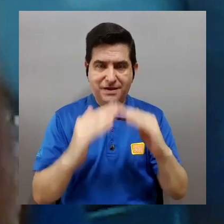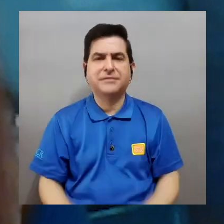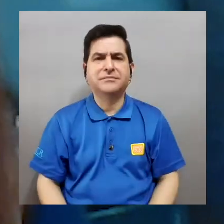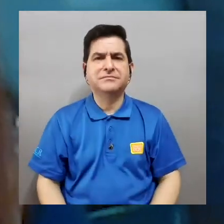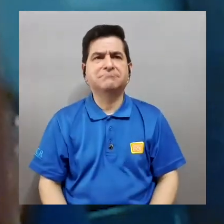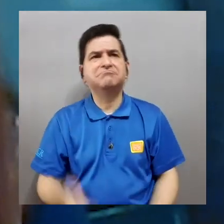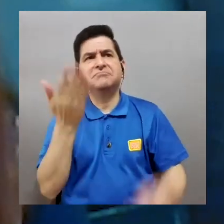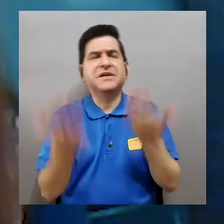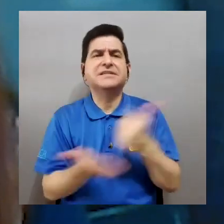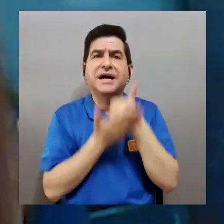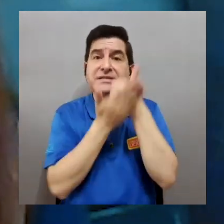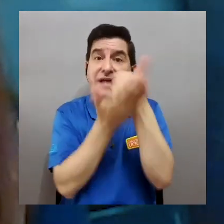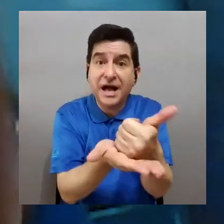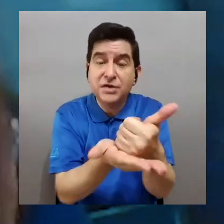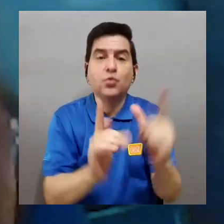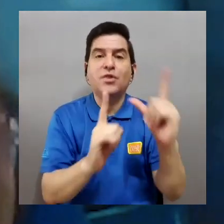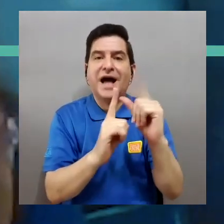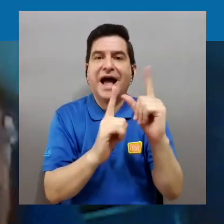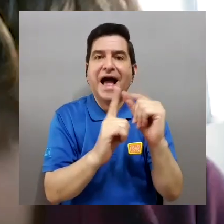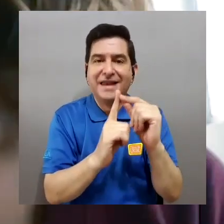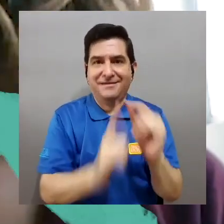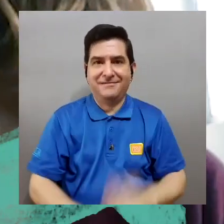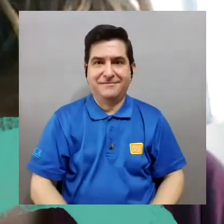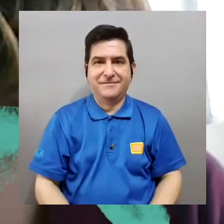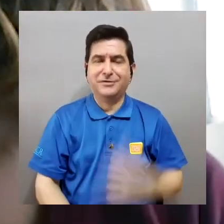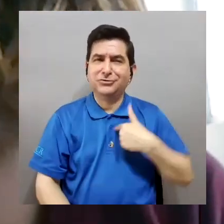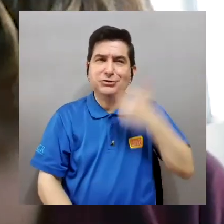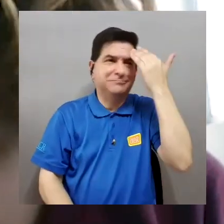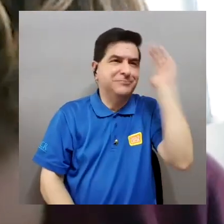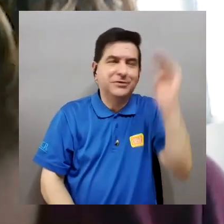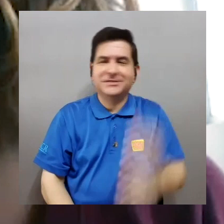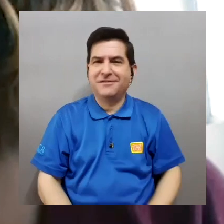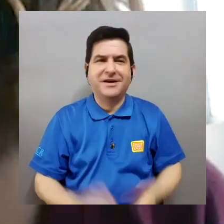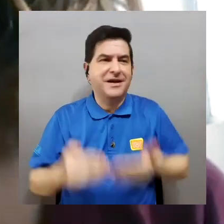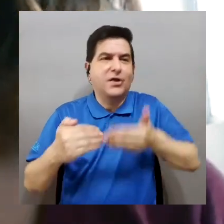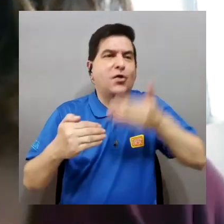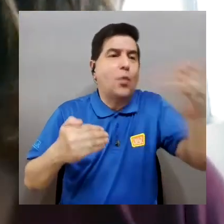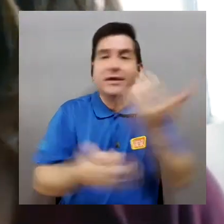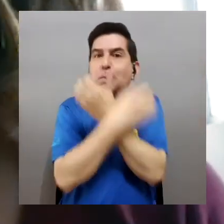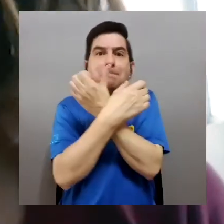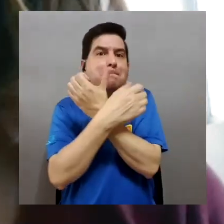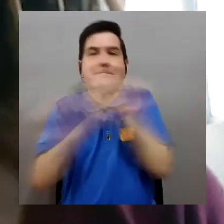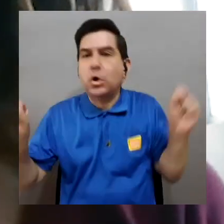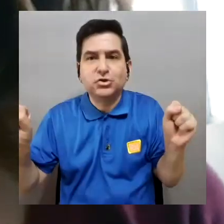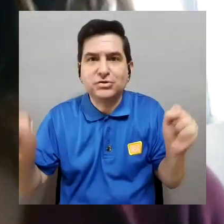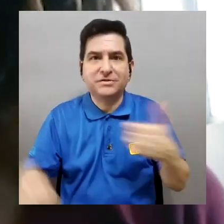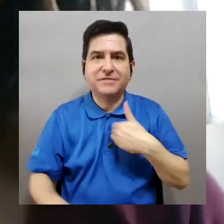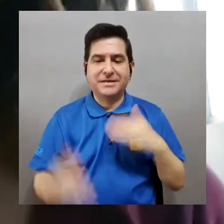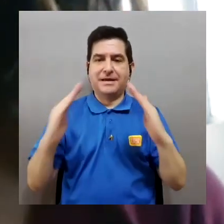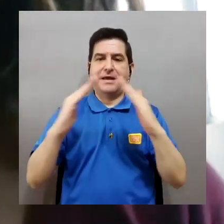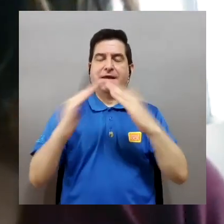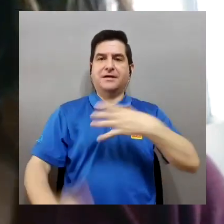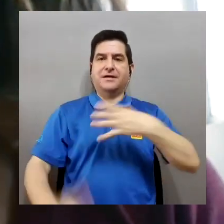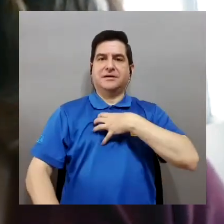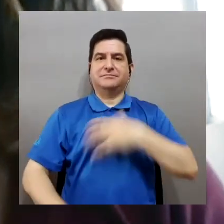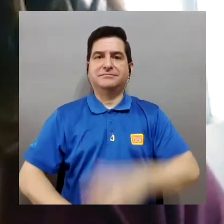sino más bien dar un subsidio para el arrendamiento. No sabría decir cuándo se volvió imposible tener casa